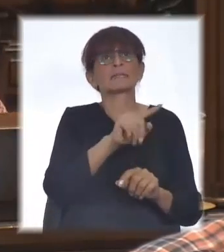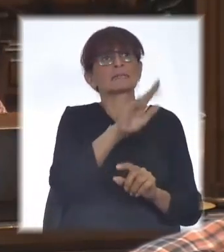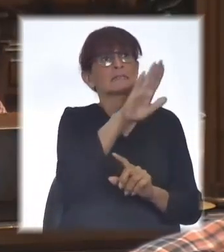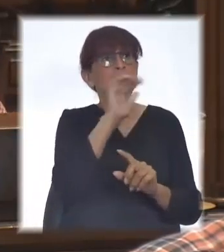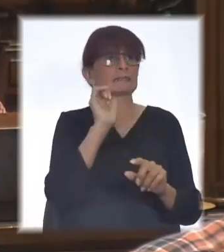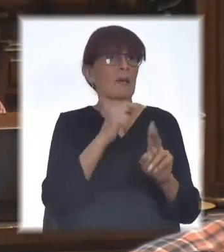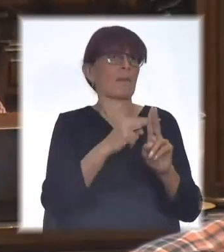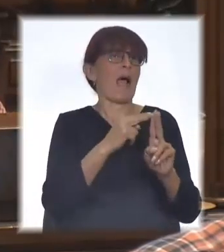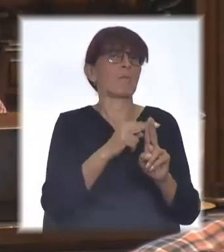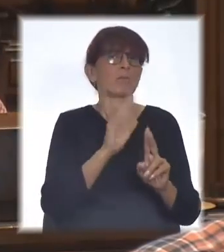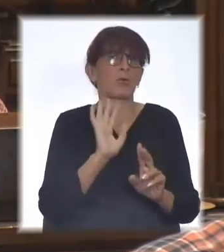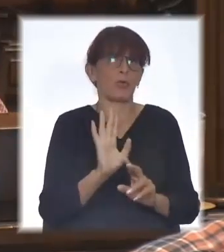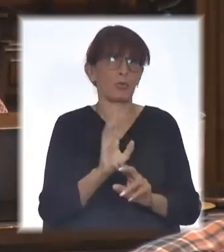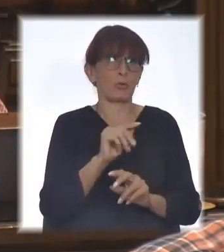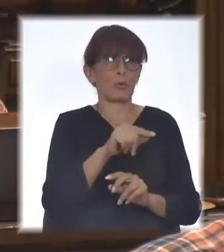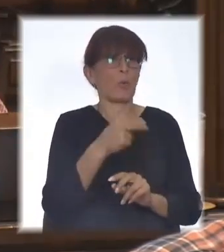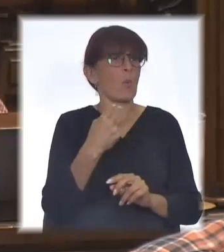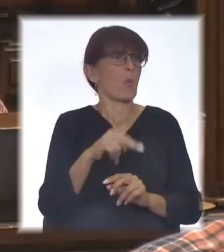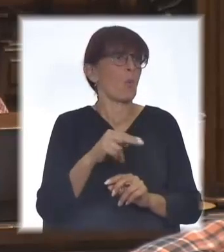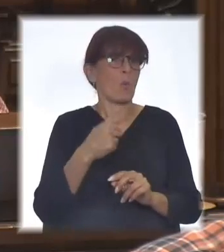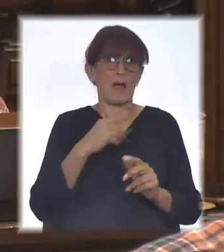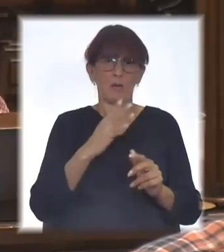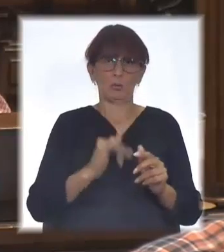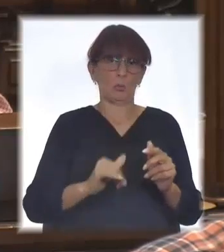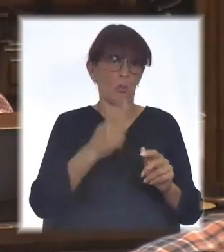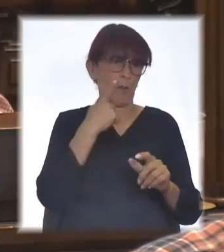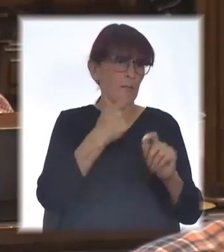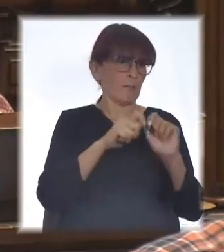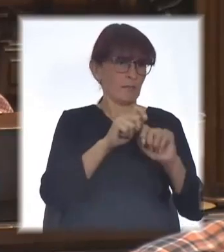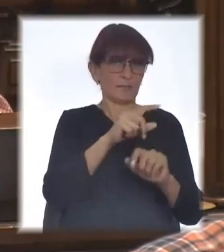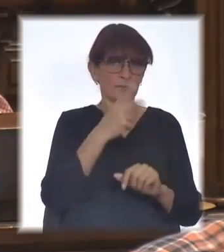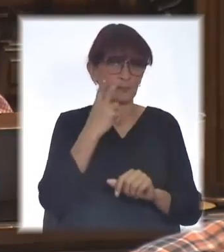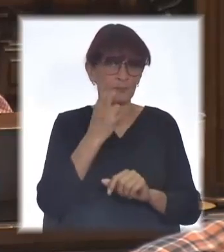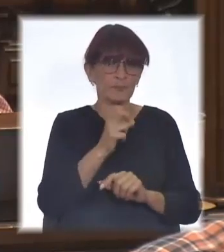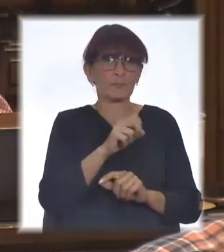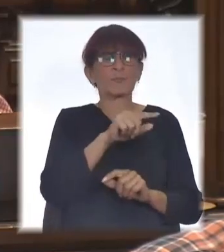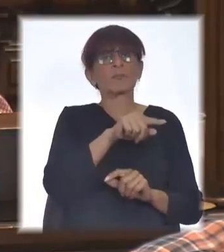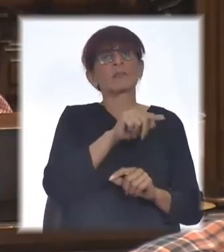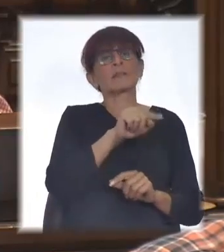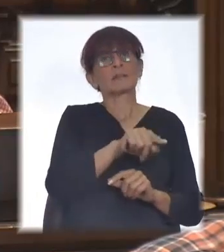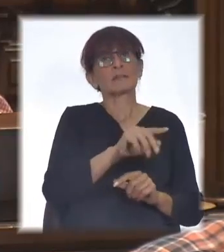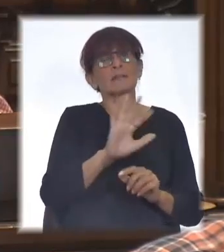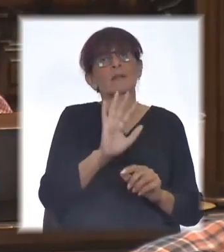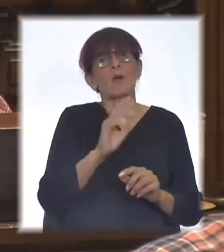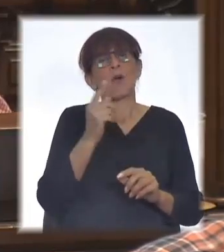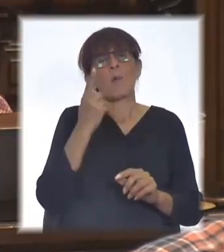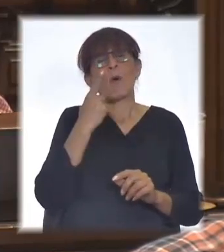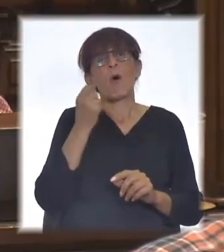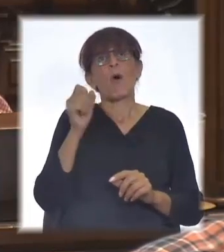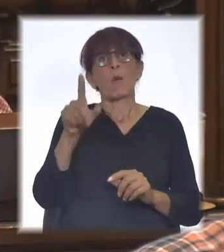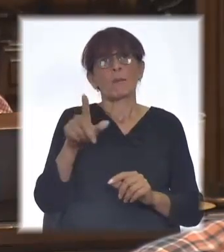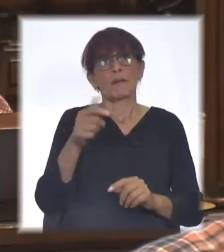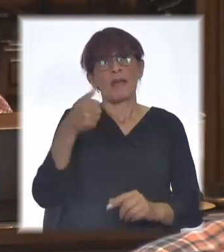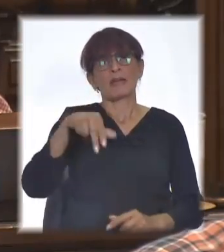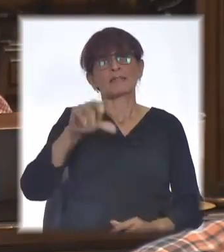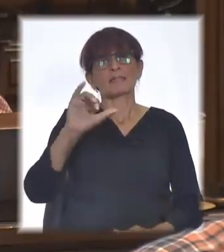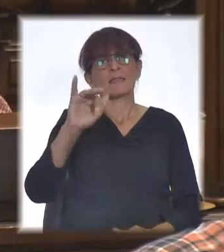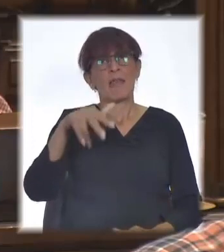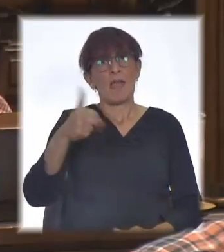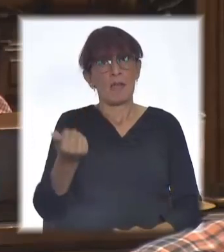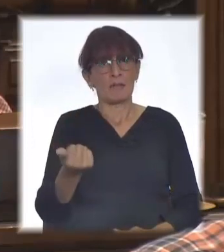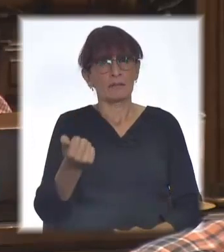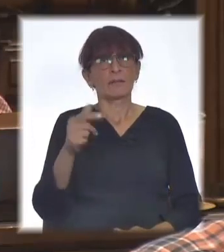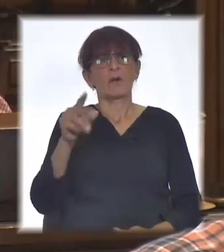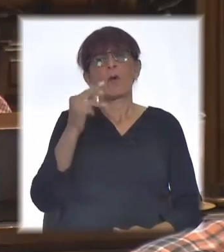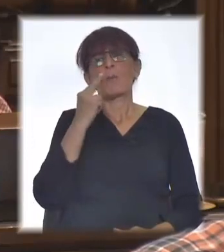apodo aunque tú nunca tuvo boliche o aquel de la historia del hombre flauta and sin un hombre